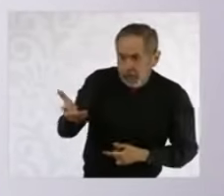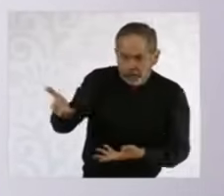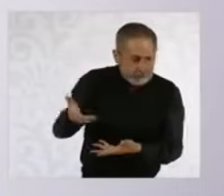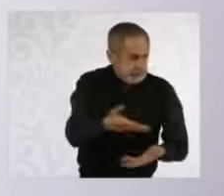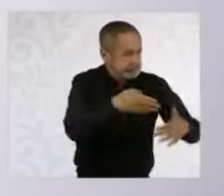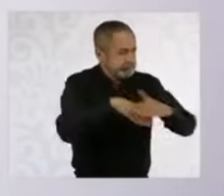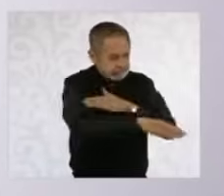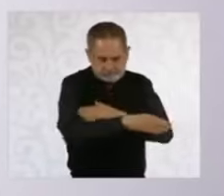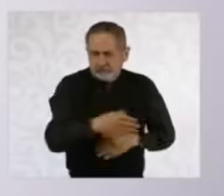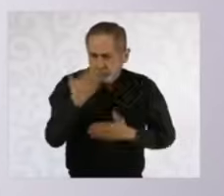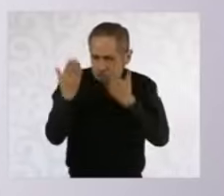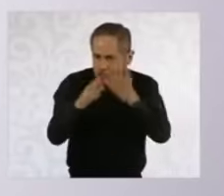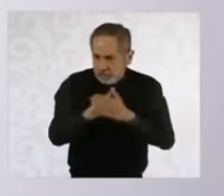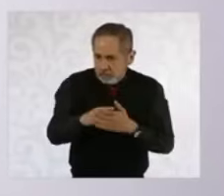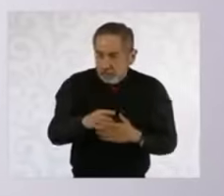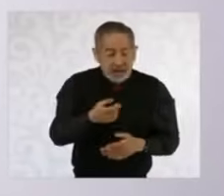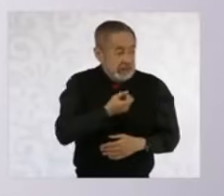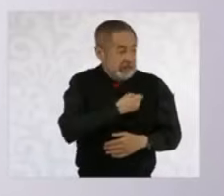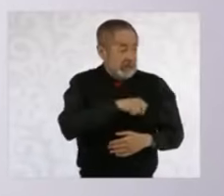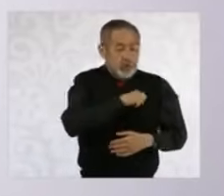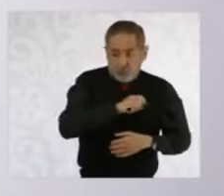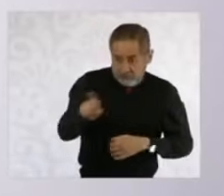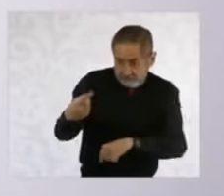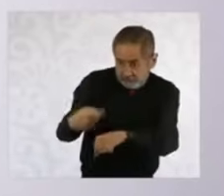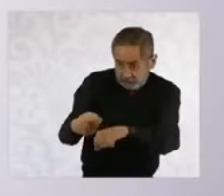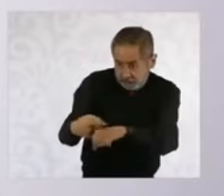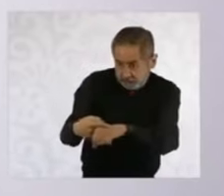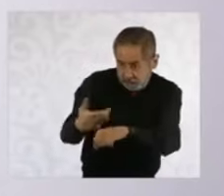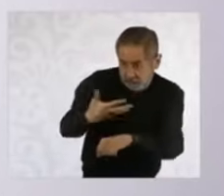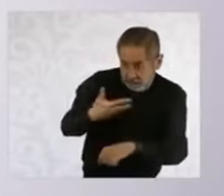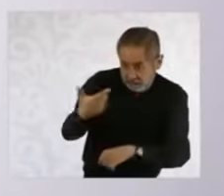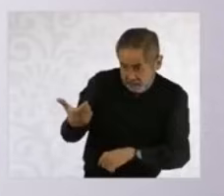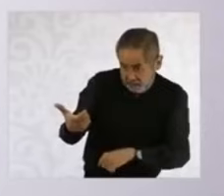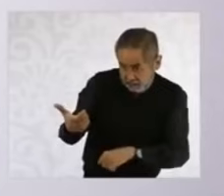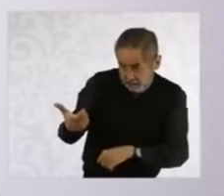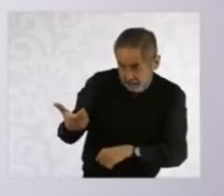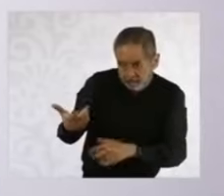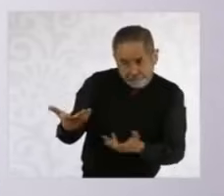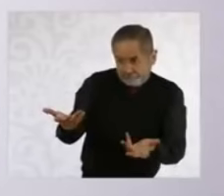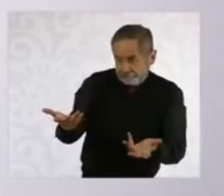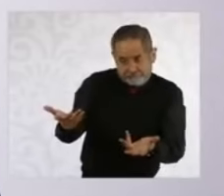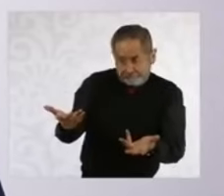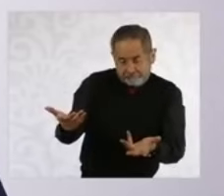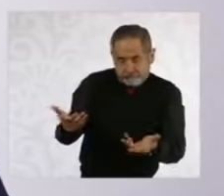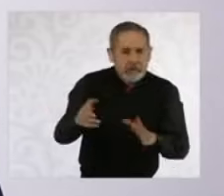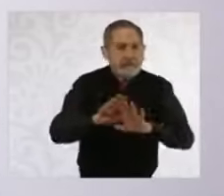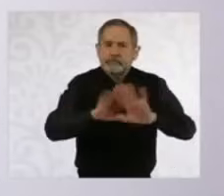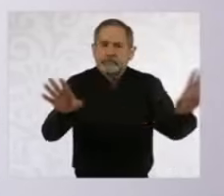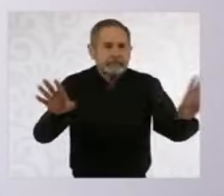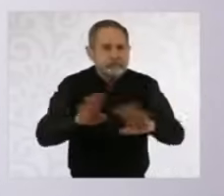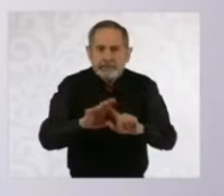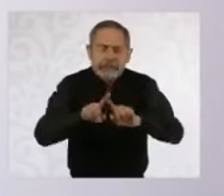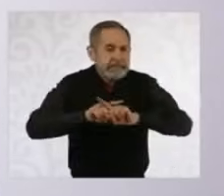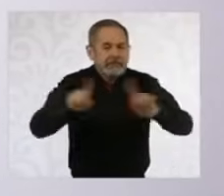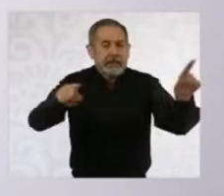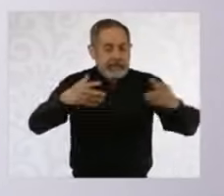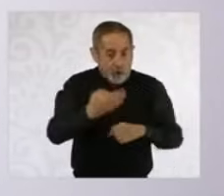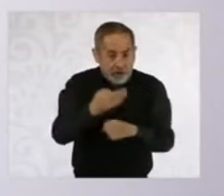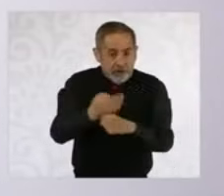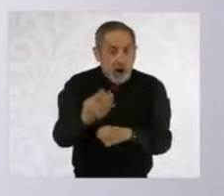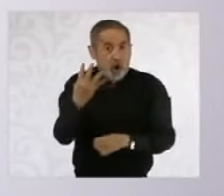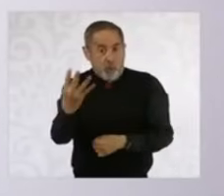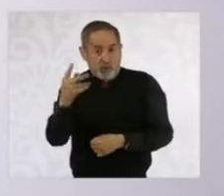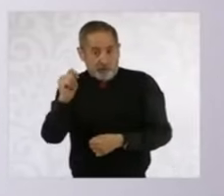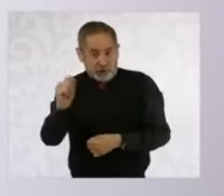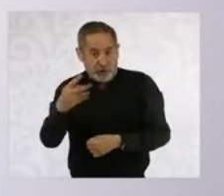salud se convirtió en una mercancía. Y con la cuarta transformación lo que estamos haciendo es recuperar los derechos